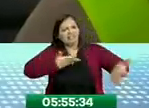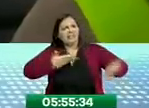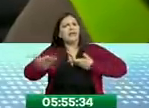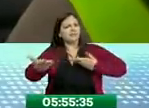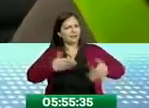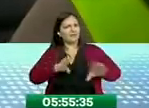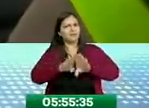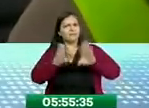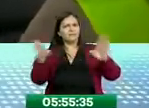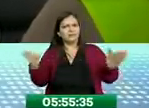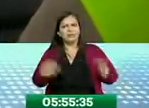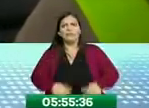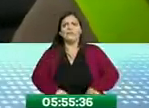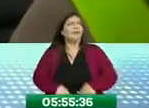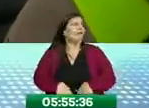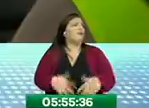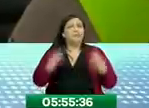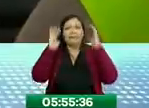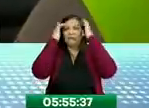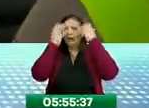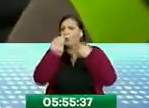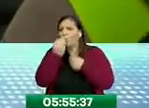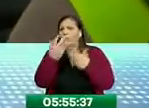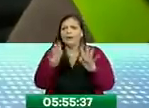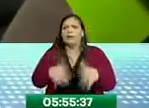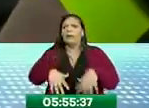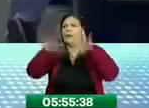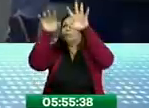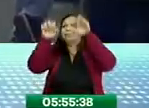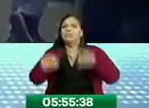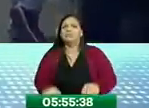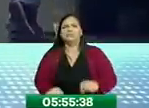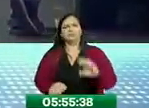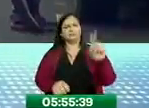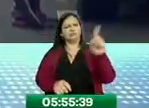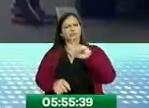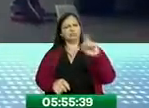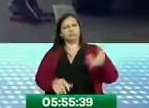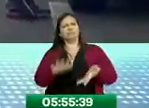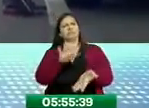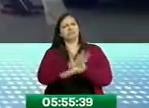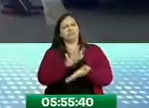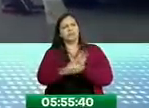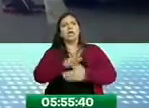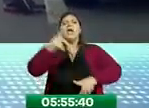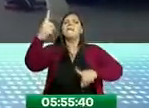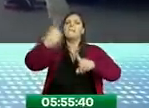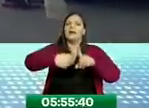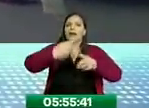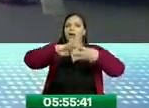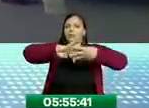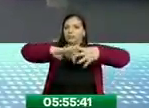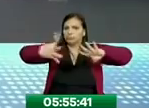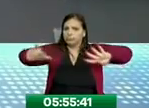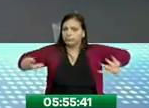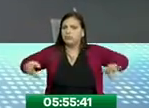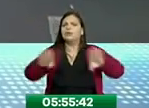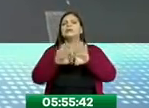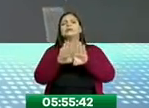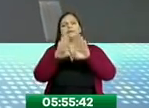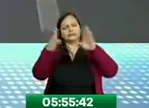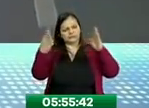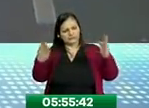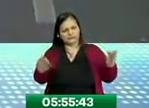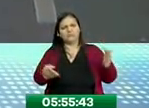van a estar abiertos, no se va a cerrar aquello. Así que la transferencia también de víveres, todos van a estar abiertos, pero con la restricción vehicular